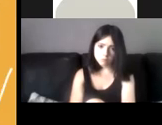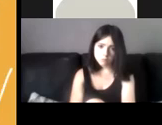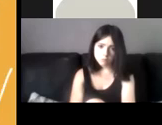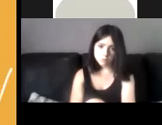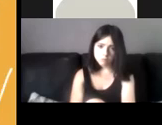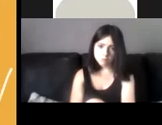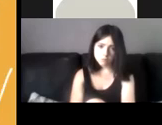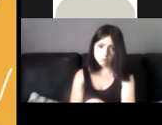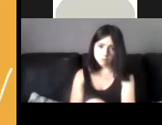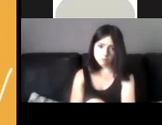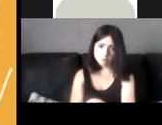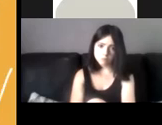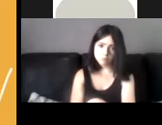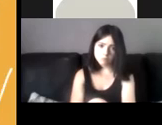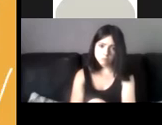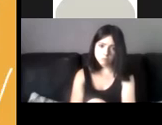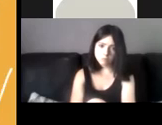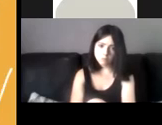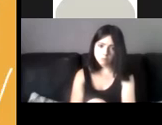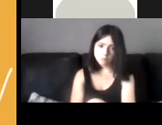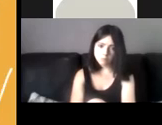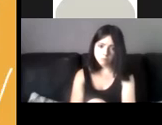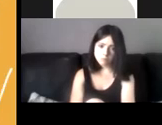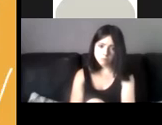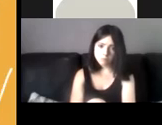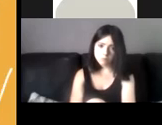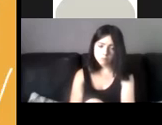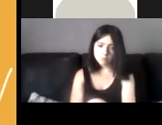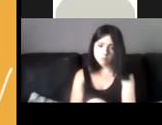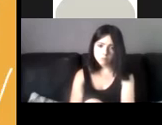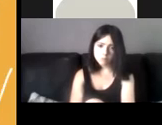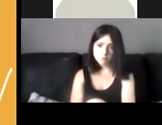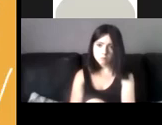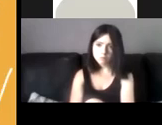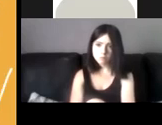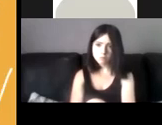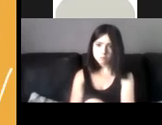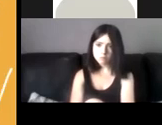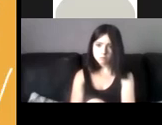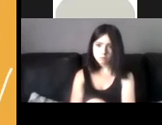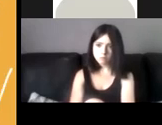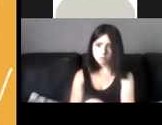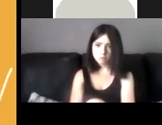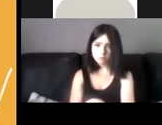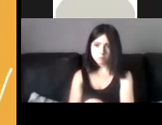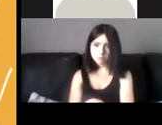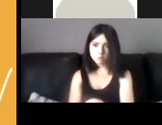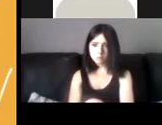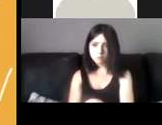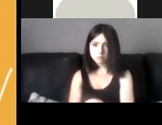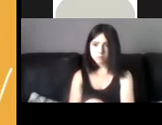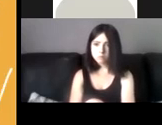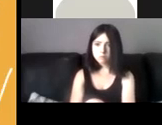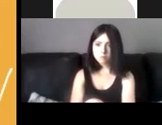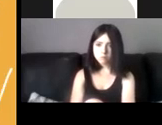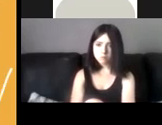Y que esto, yo sé que lo saben porque lo hemos discutido en la enseñanza media, sobre todo en la parte que vemos en las noticias, los reportajes,